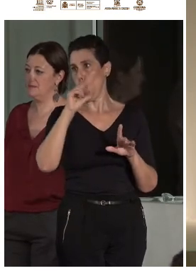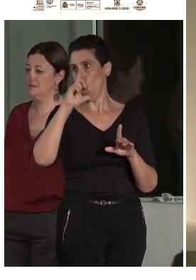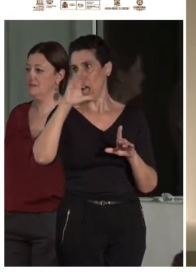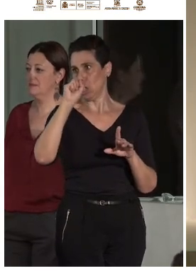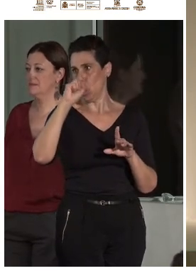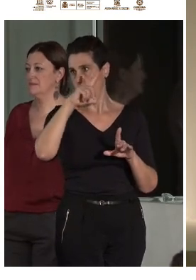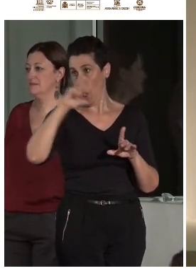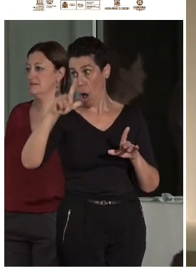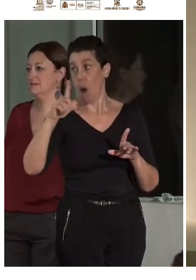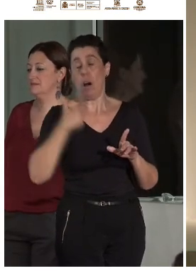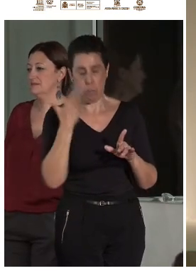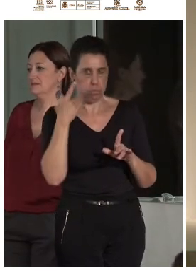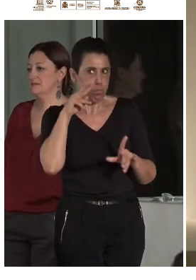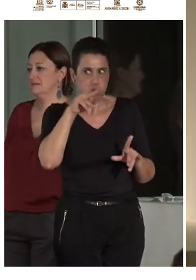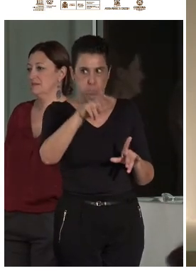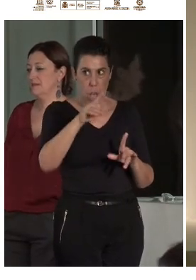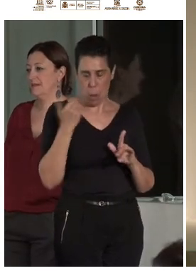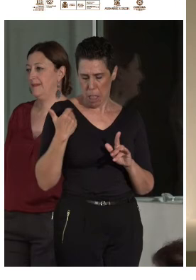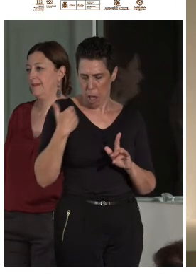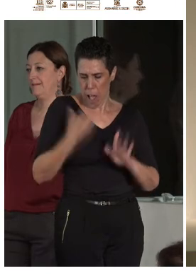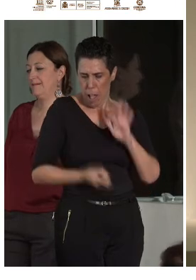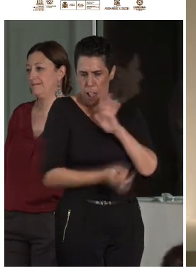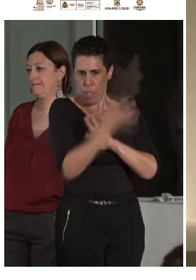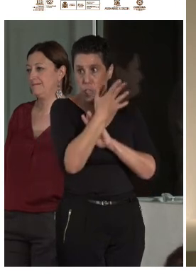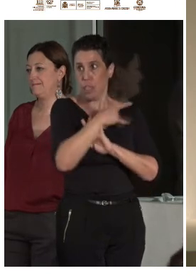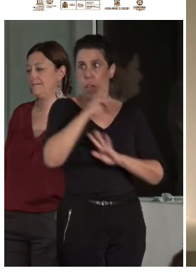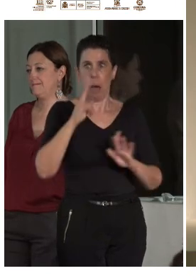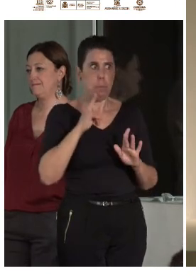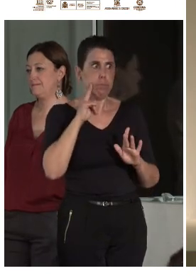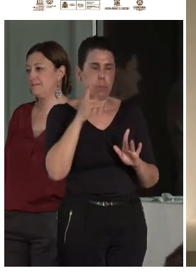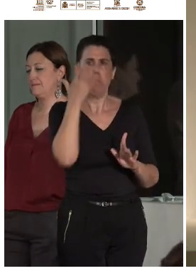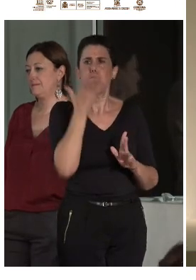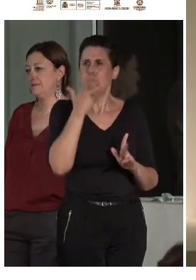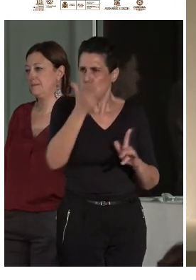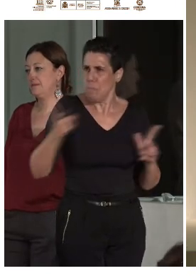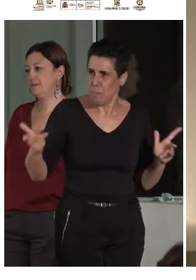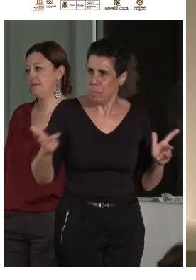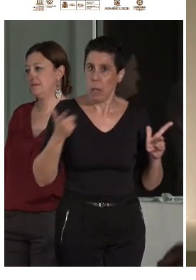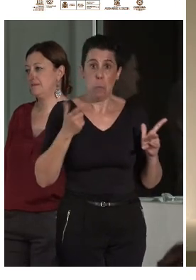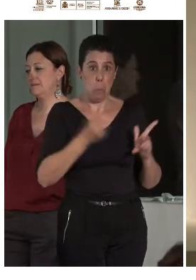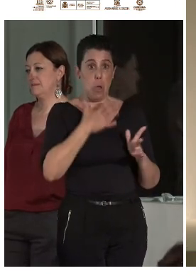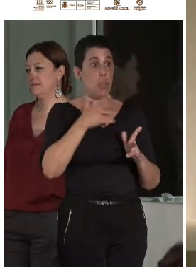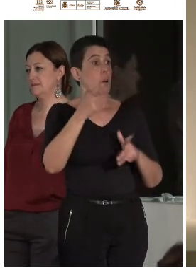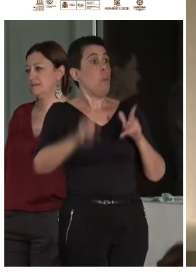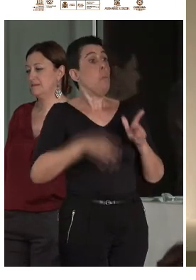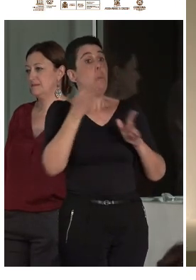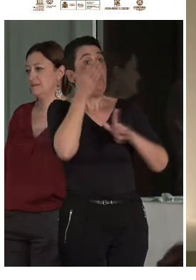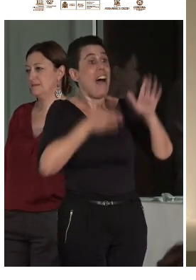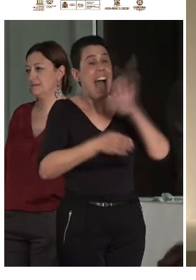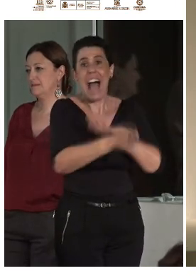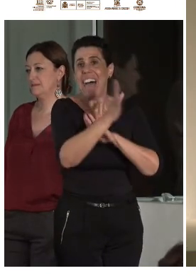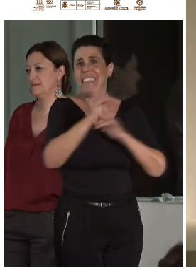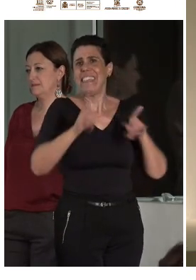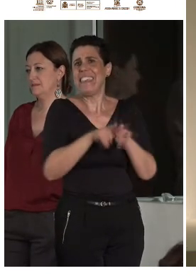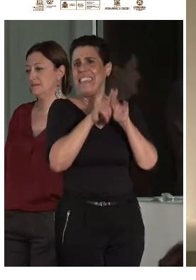ver, porque además es muy reciente, y que me impactó porque, claro, es una plataforma a la que puede acceder todas las personas con